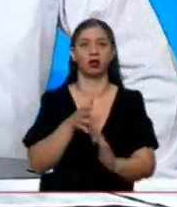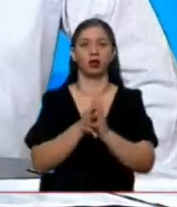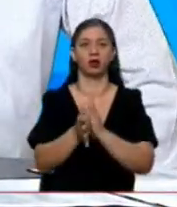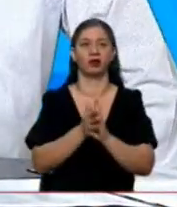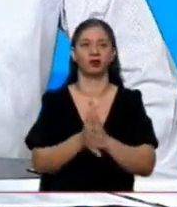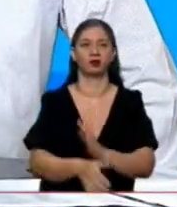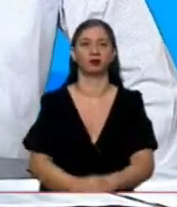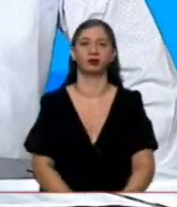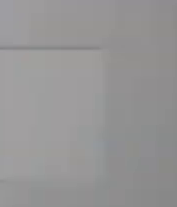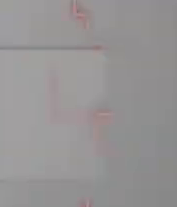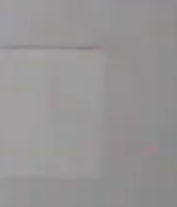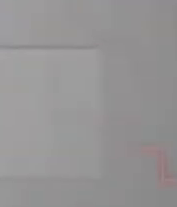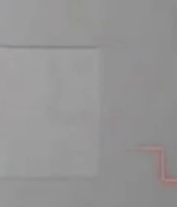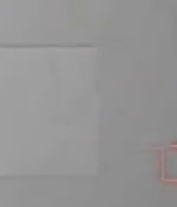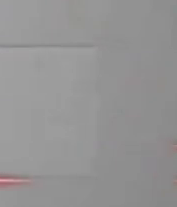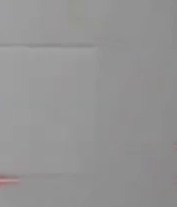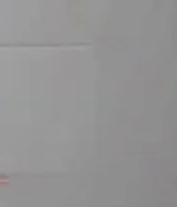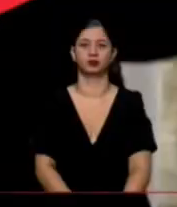información.